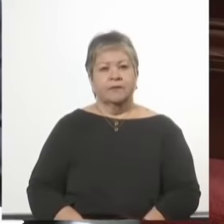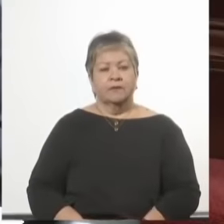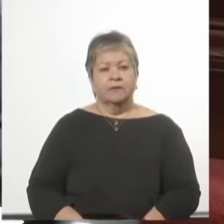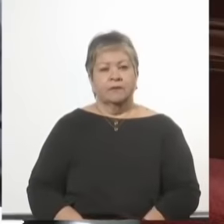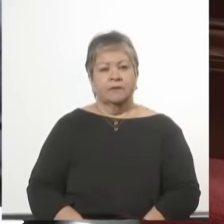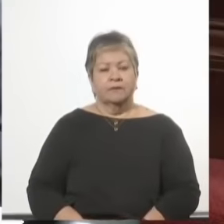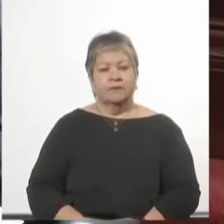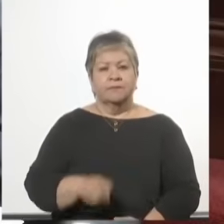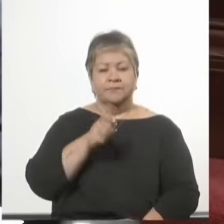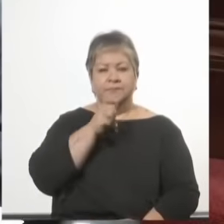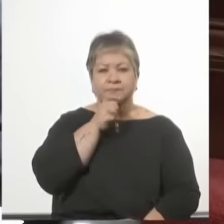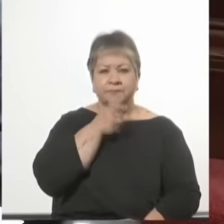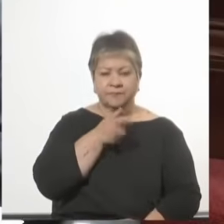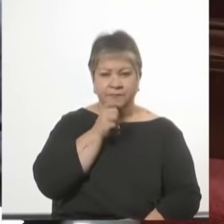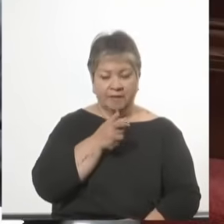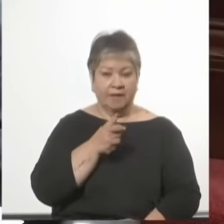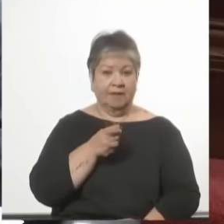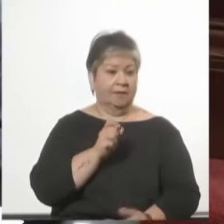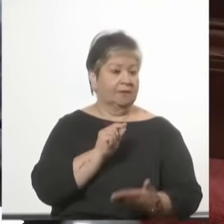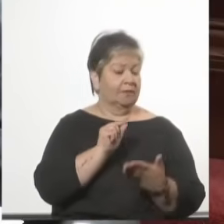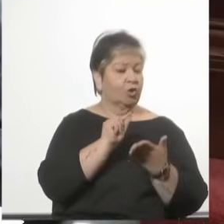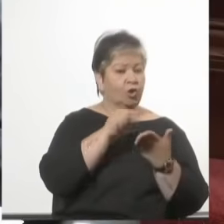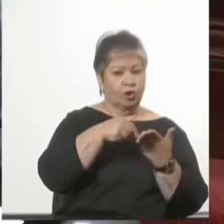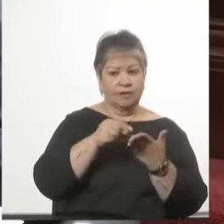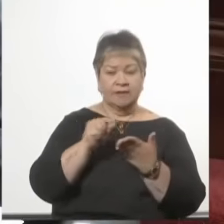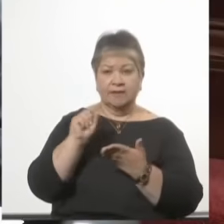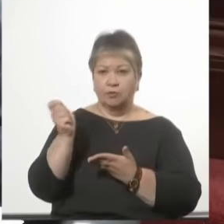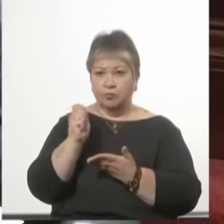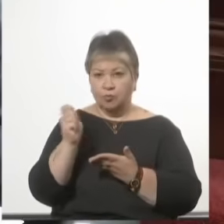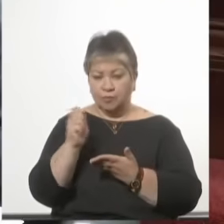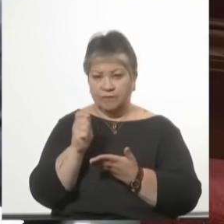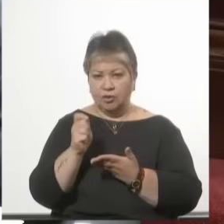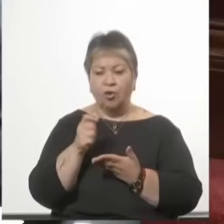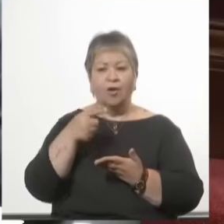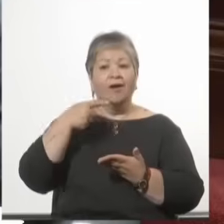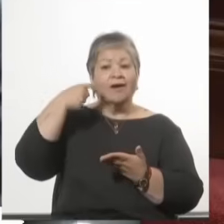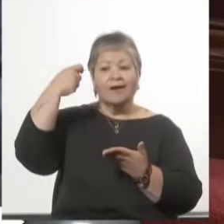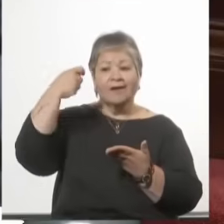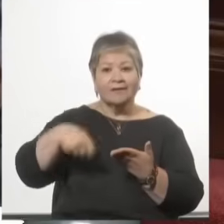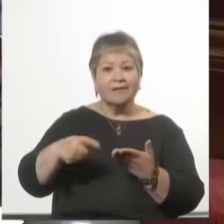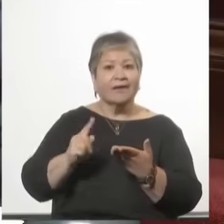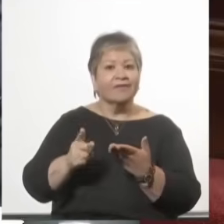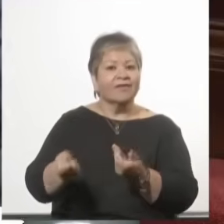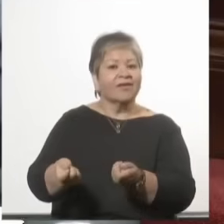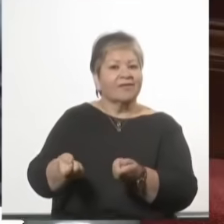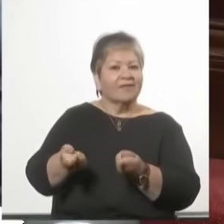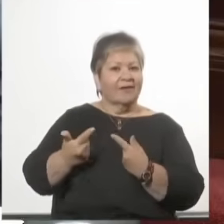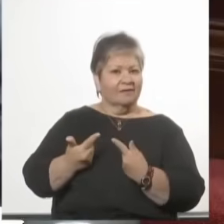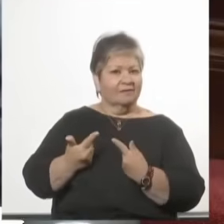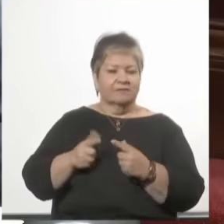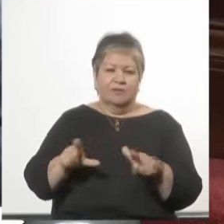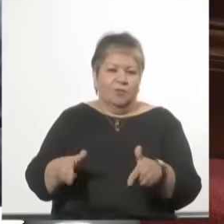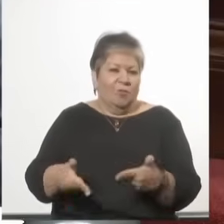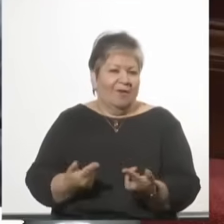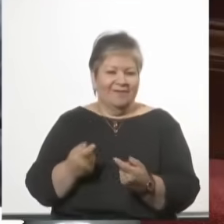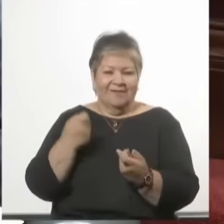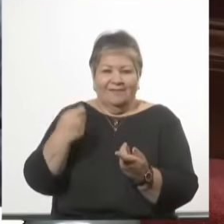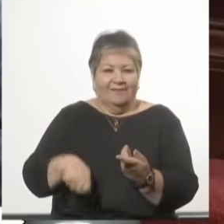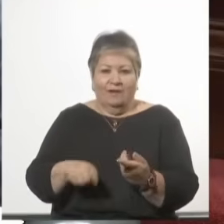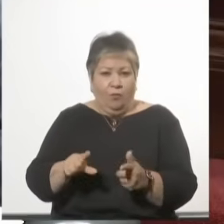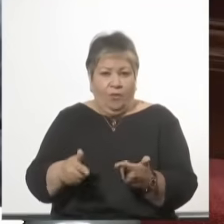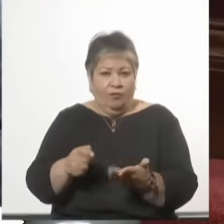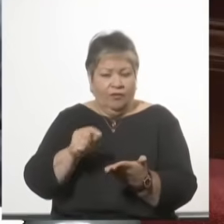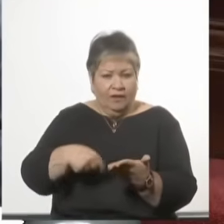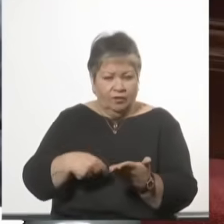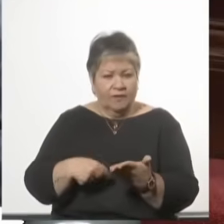Esto quiere decir que para que se celebre el contrato público se debe otorgar la garantía respectiva o de lo contrario no se celebrará válidamente. La